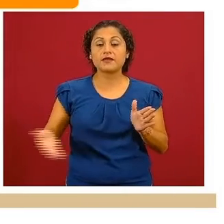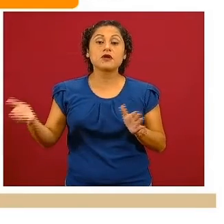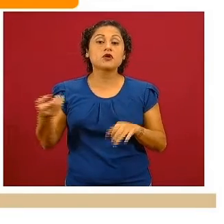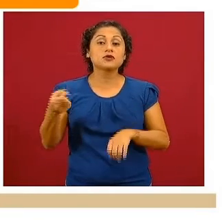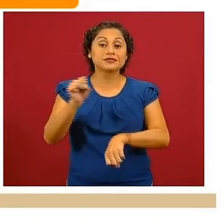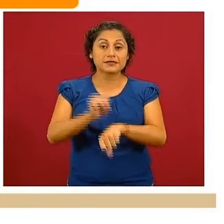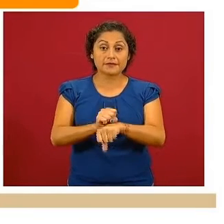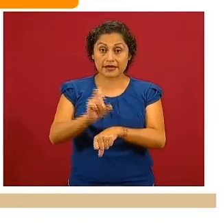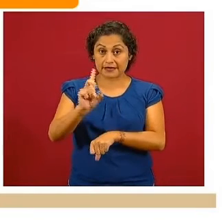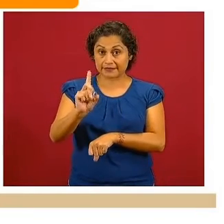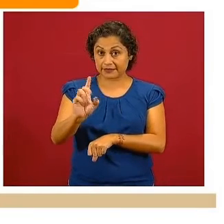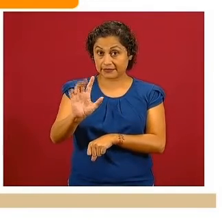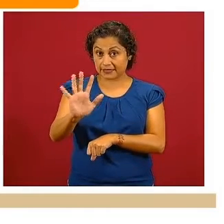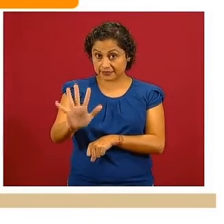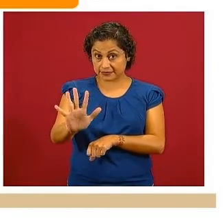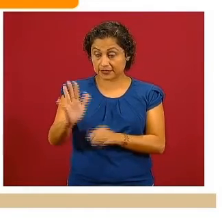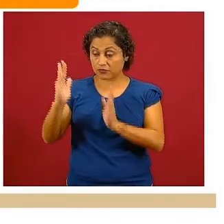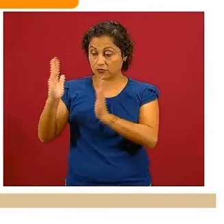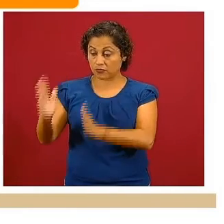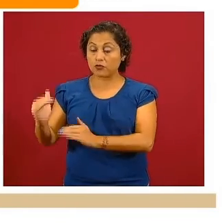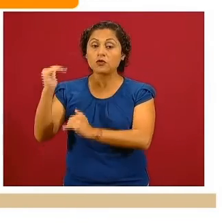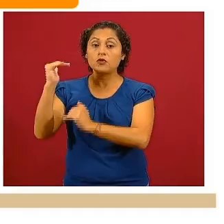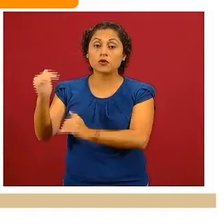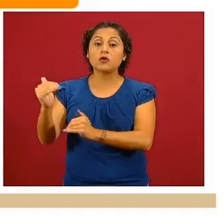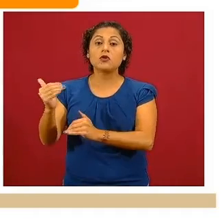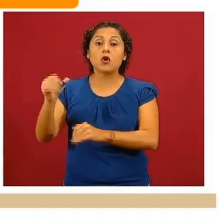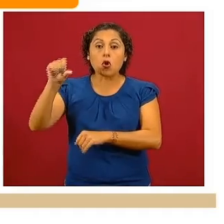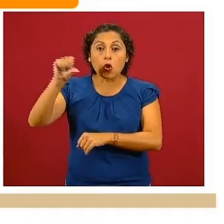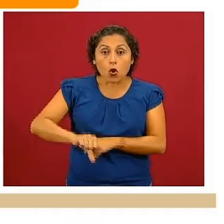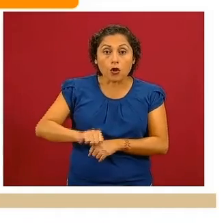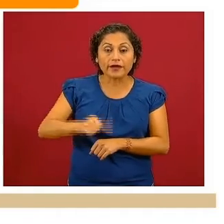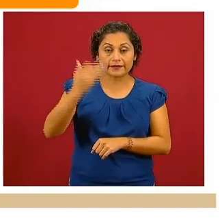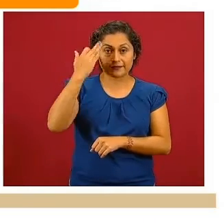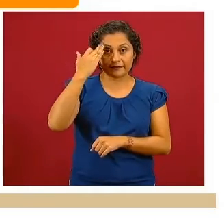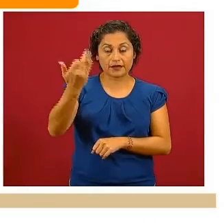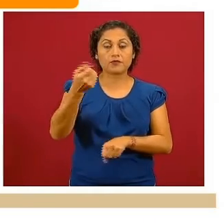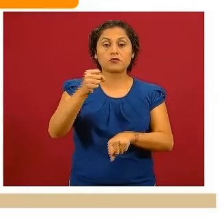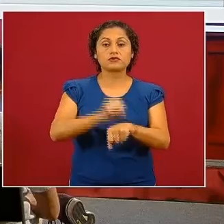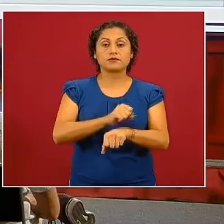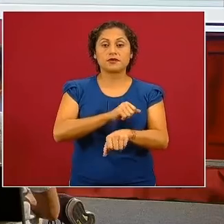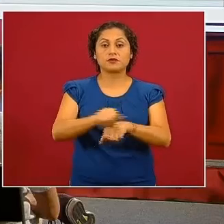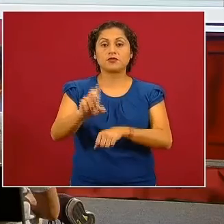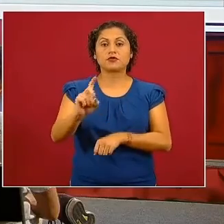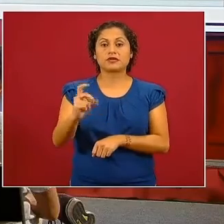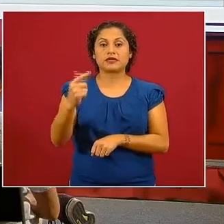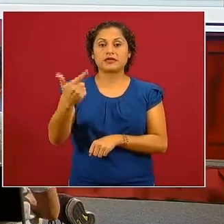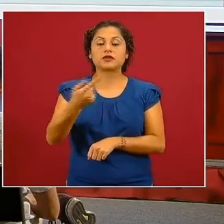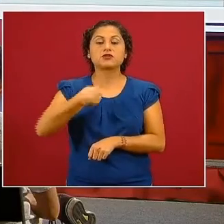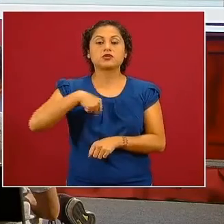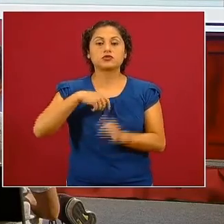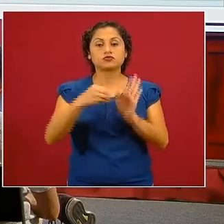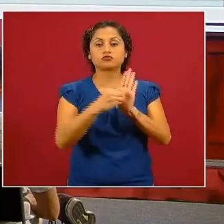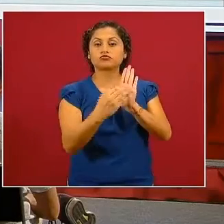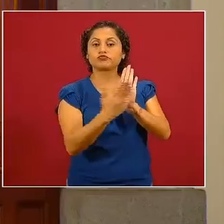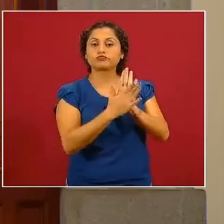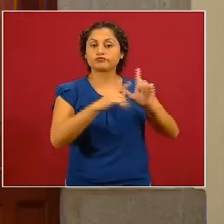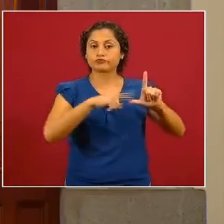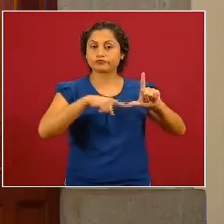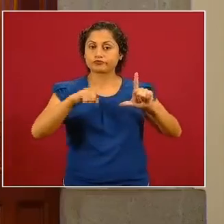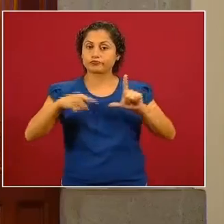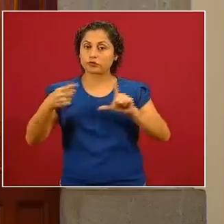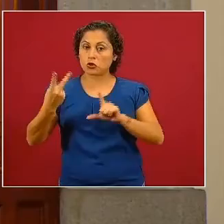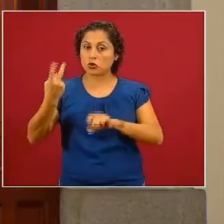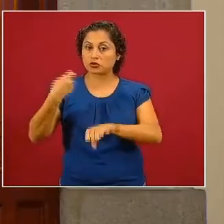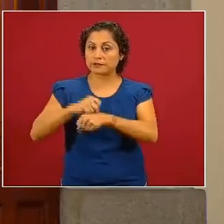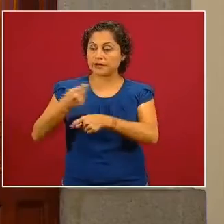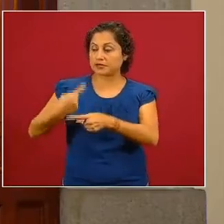estamos cerrando la semana número 37. Siempre graficamos 2 semanas atrás, o empezamos graficando 2 semanas atrás.